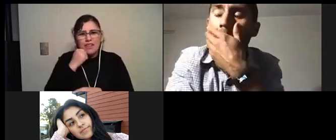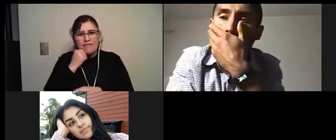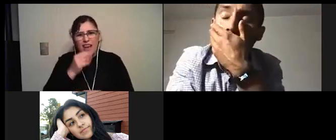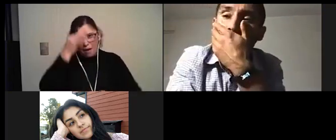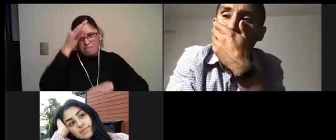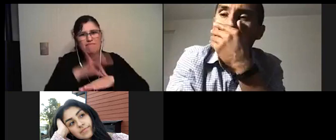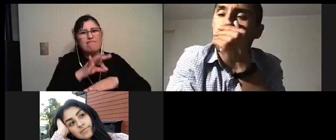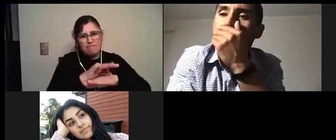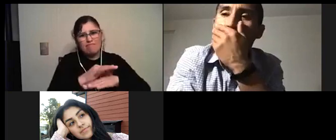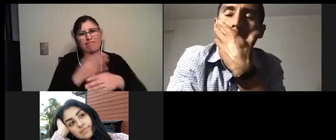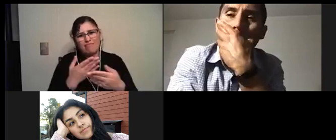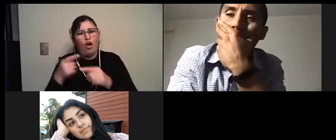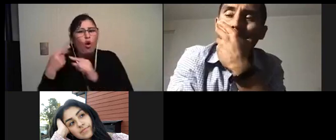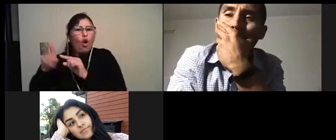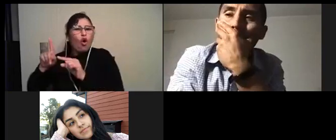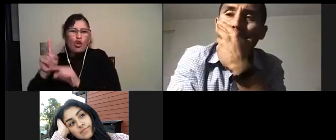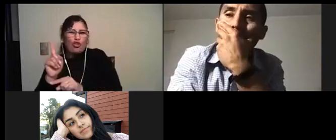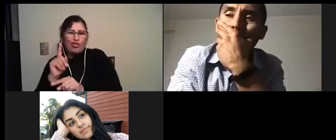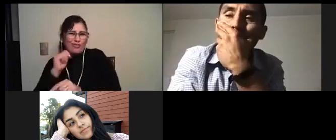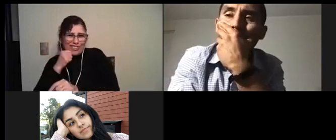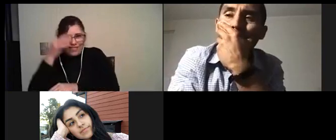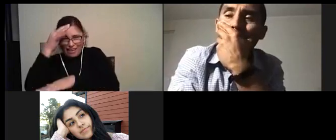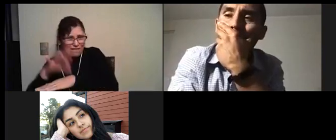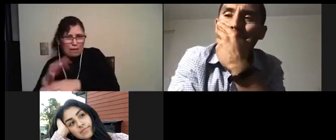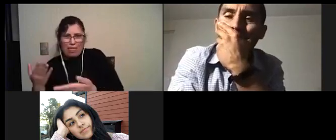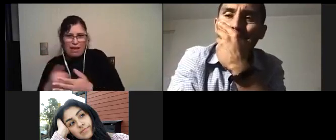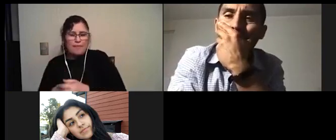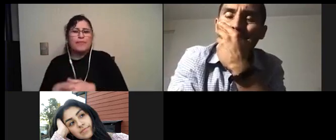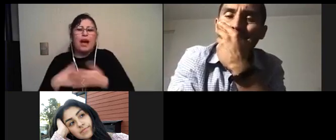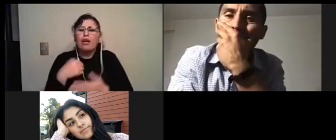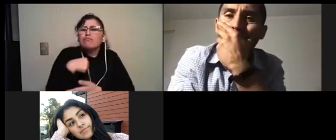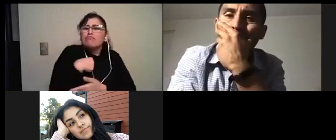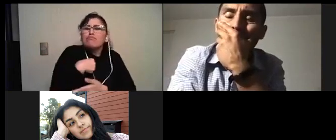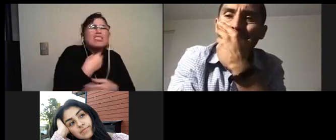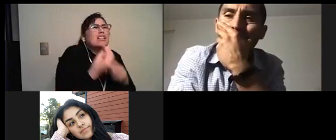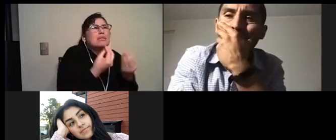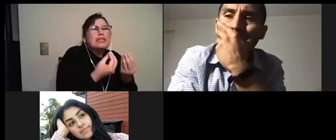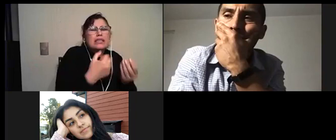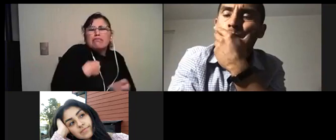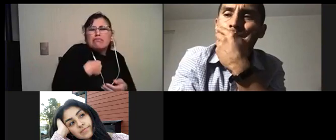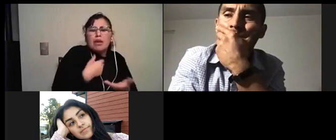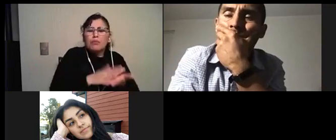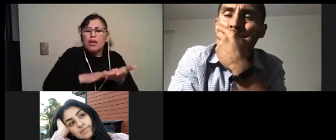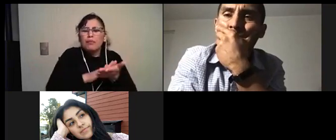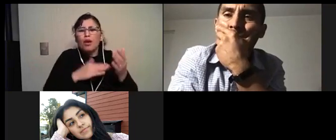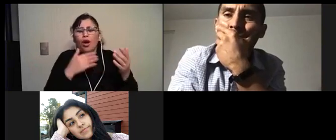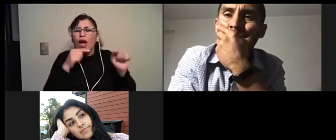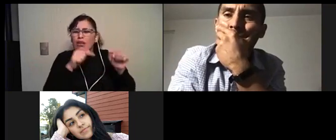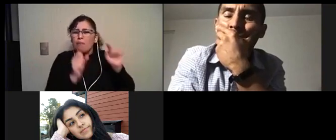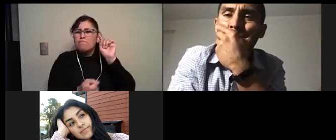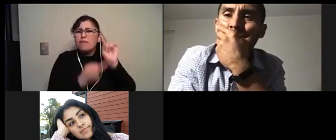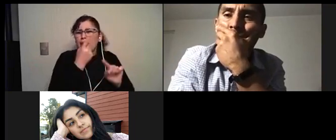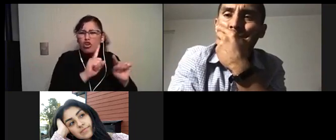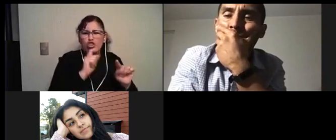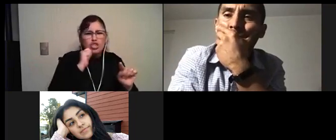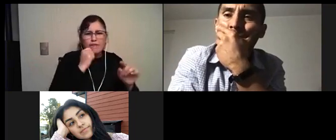¿ya? Ah, ya, ya. Pero en la espasticidad entonces, pero primero no son como contracciones que el